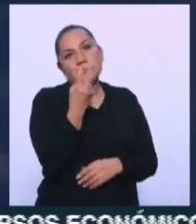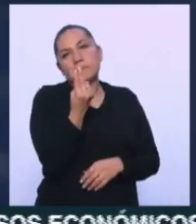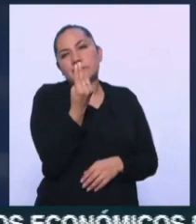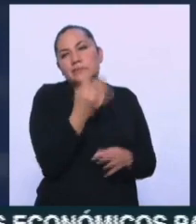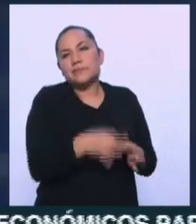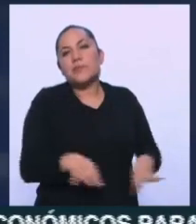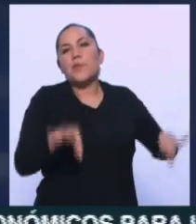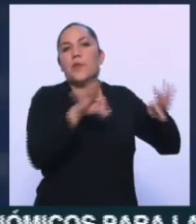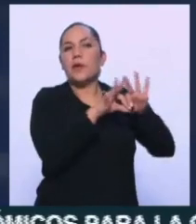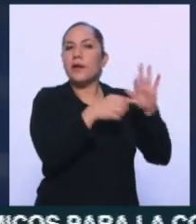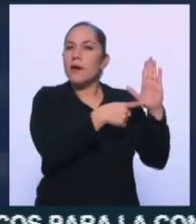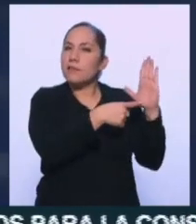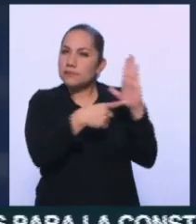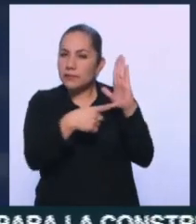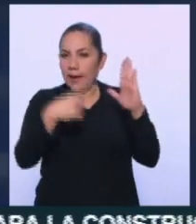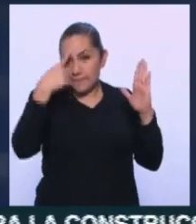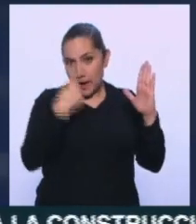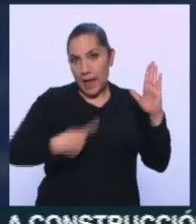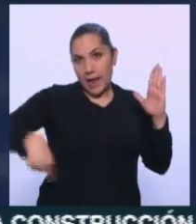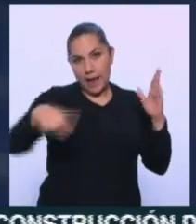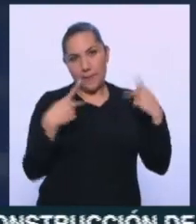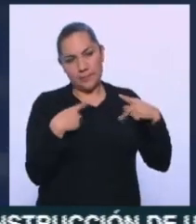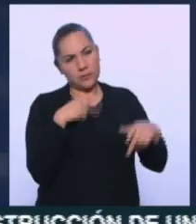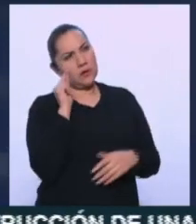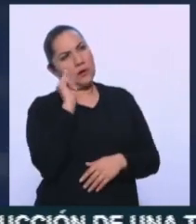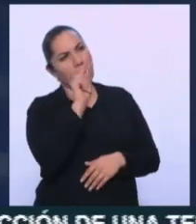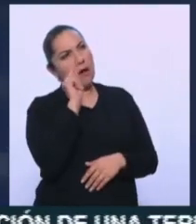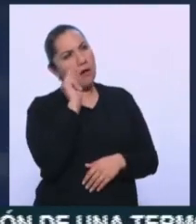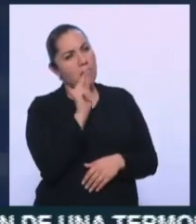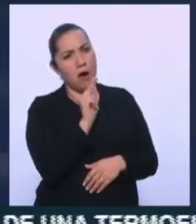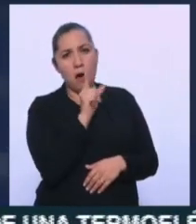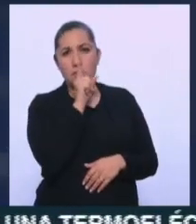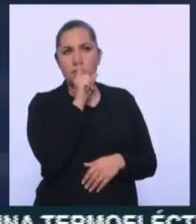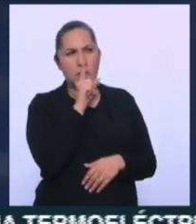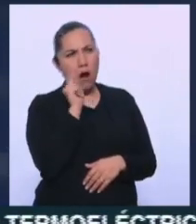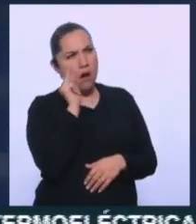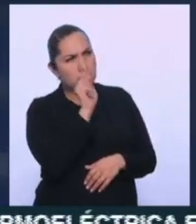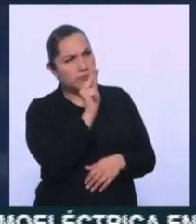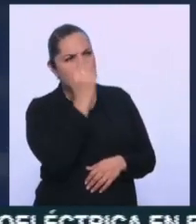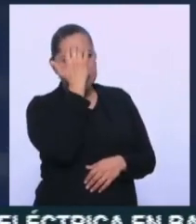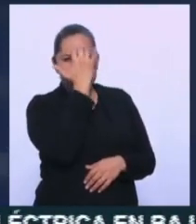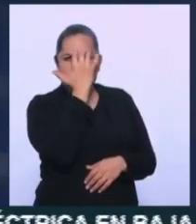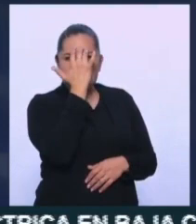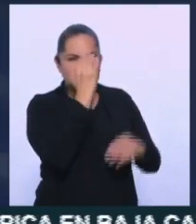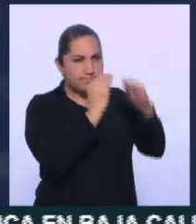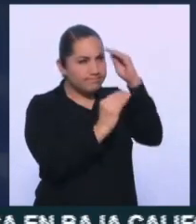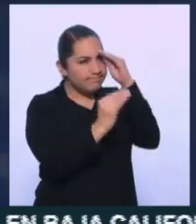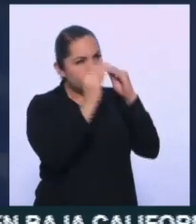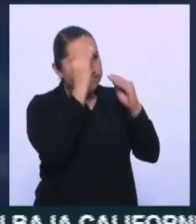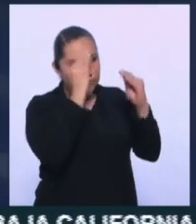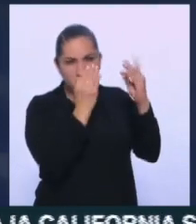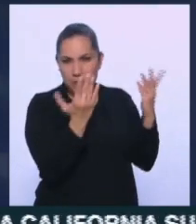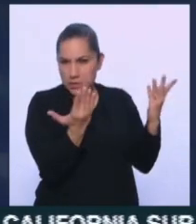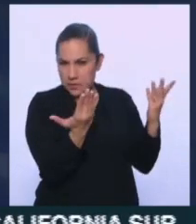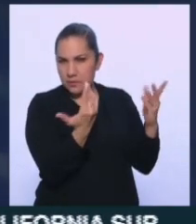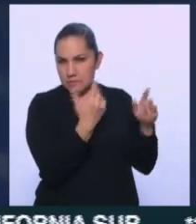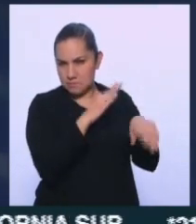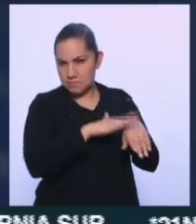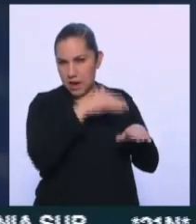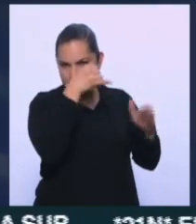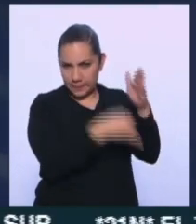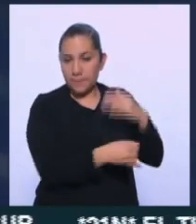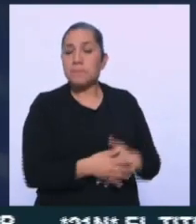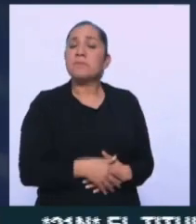manera diferente, puedan ser críticos ante lo que ven, ¿no? Claro. También estamos con unas producciones, vamos a participar aquí mismo, vamos a apoyar a